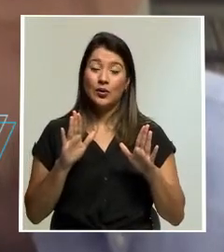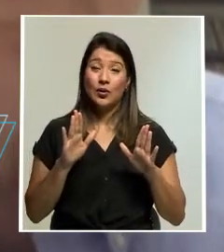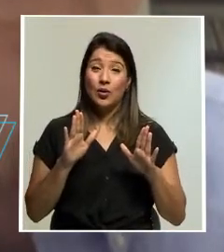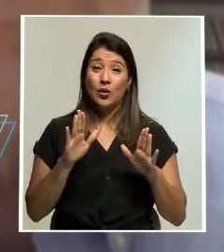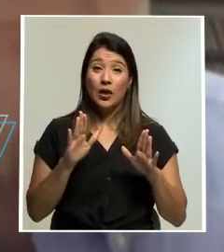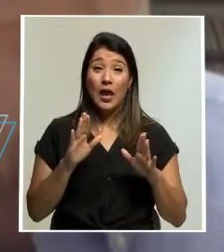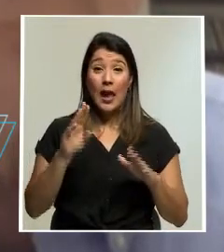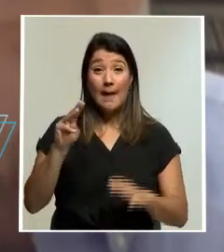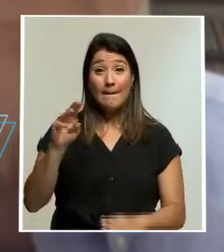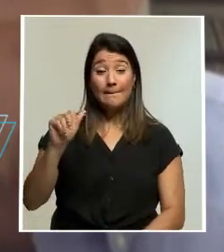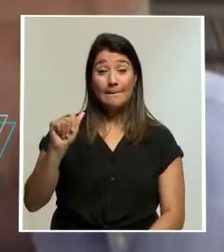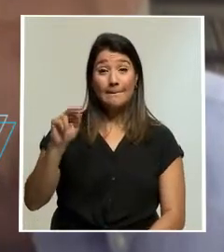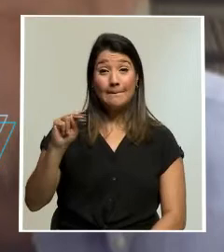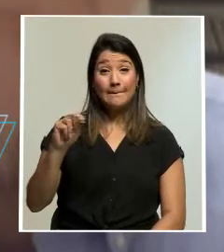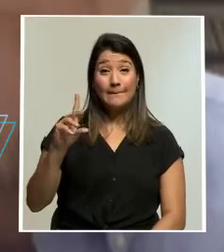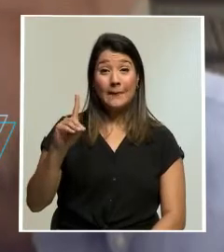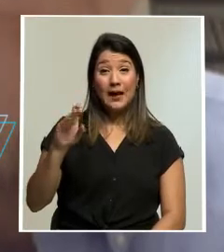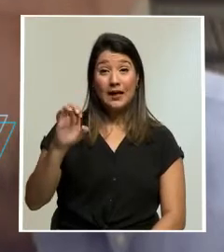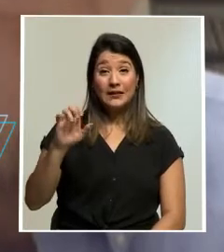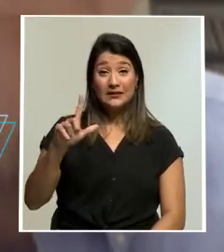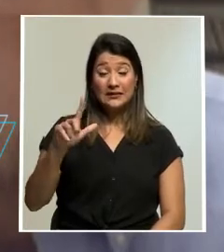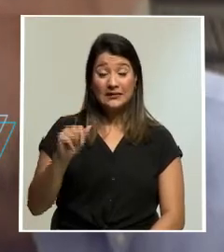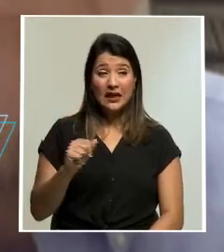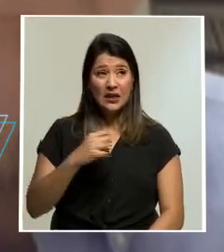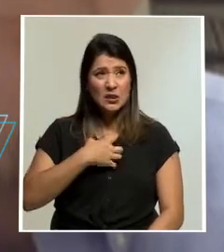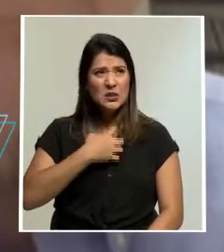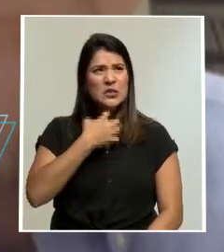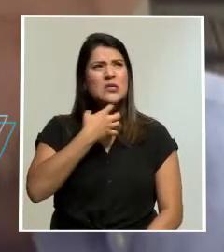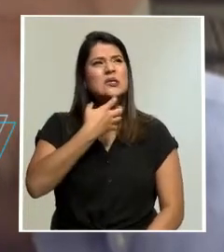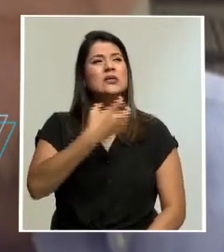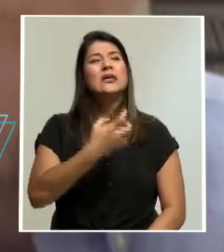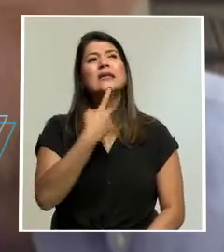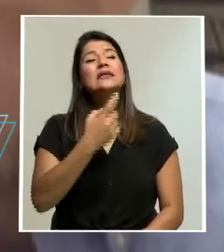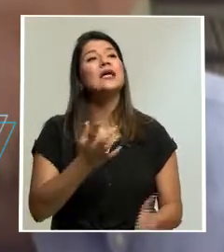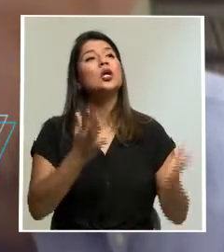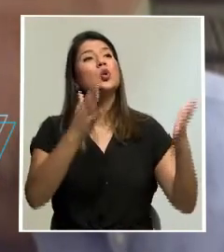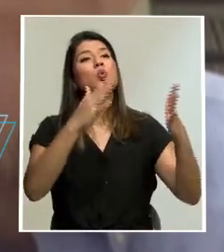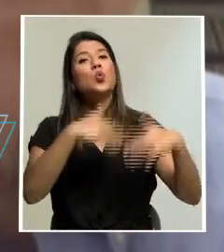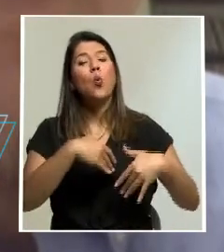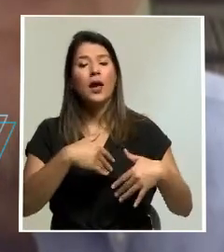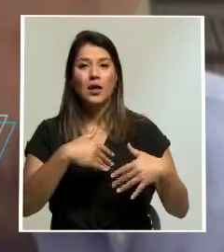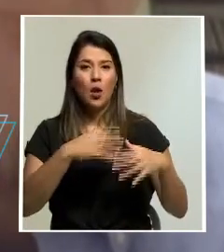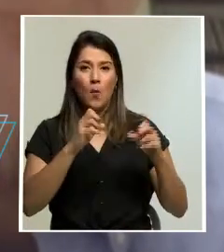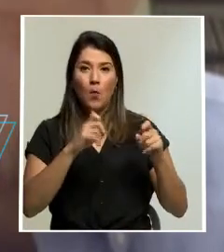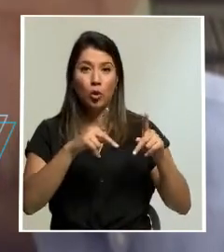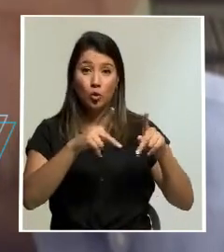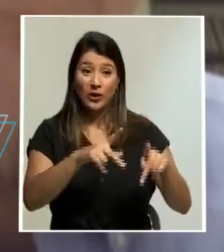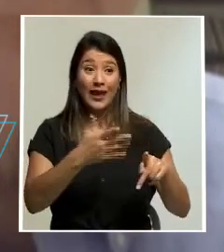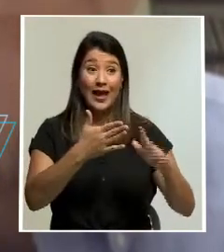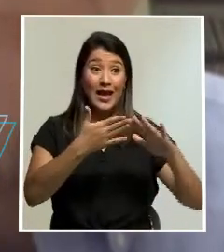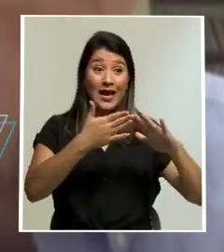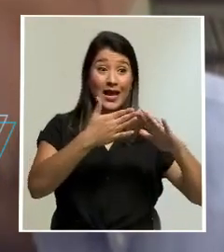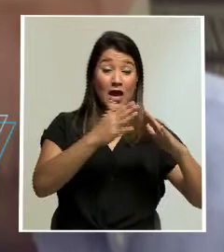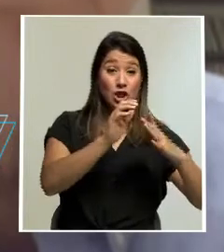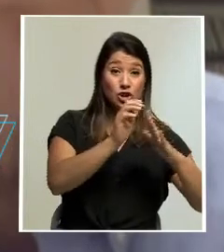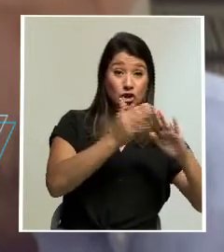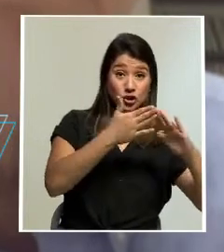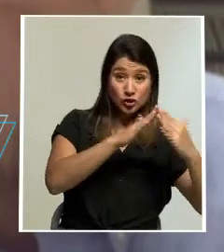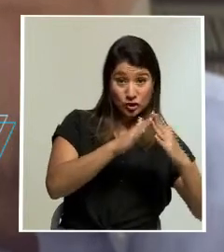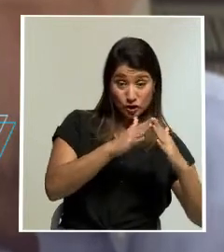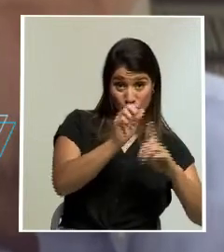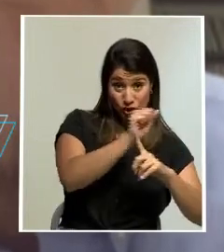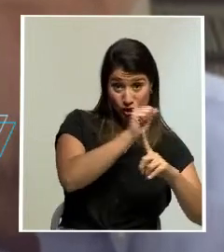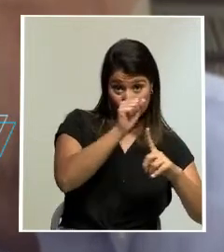de Mandela diciendo que no había ninguna posibilidad de reconciliar a la sociedad si no se establecía un proceso